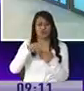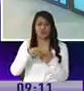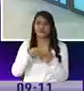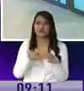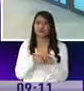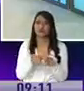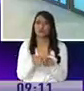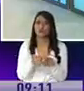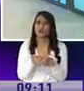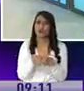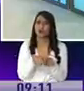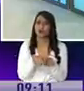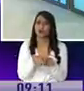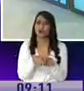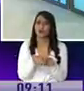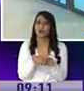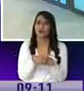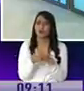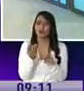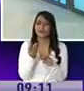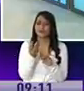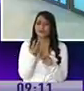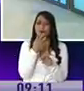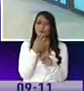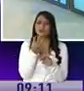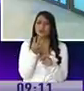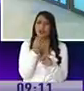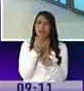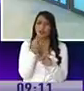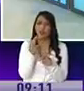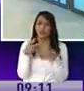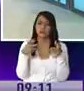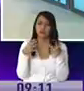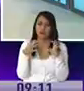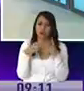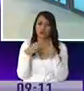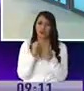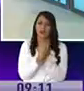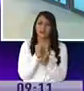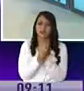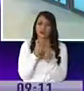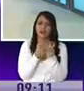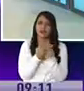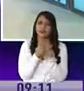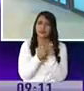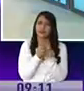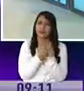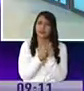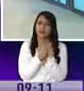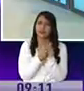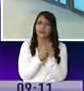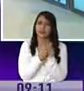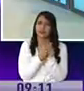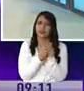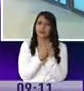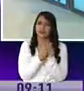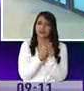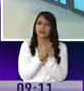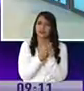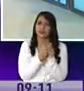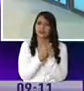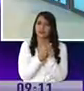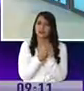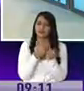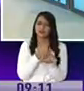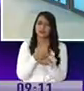de un bizcochuelo Salado diríamos que tiene choclo tiene queso tiene leche qué más tiene es cebolla